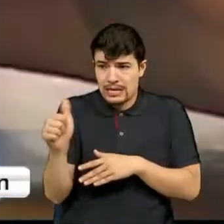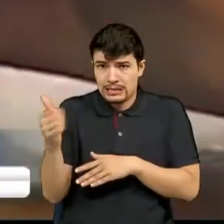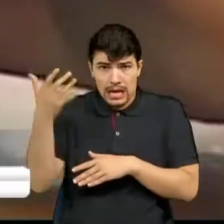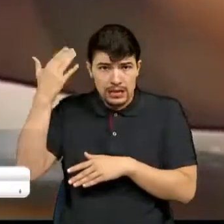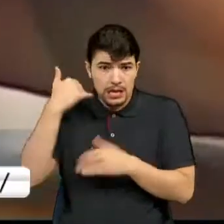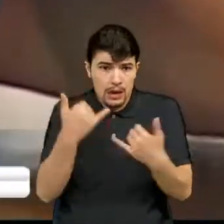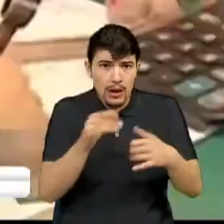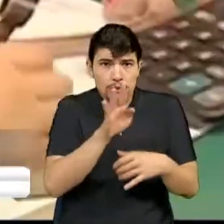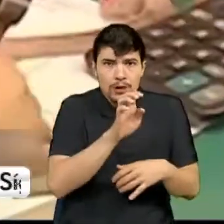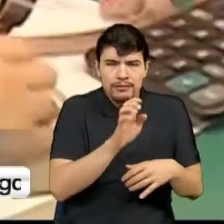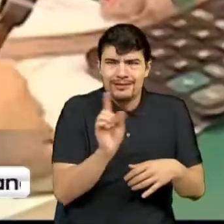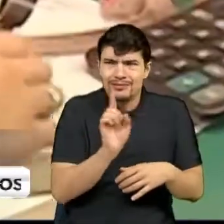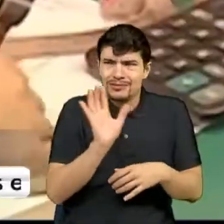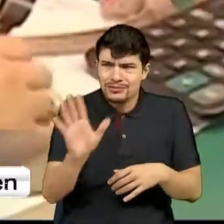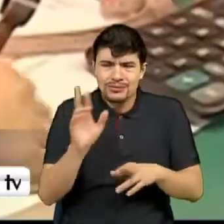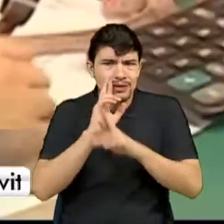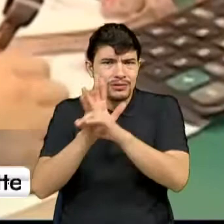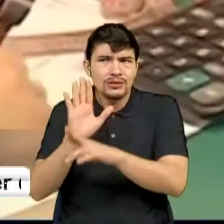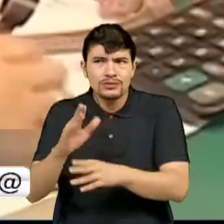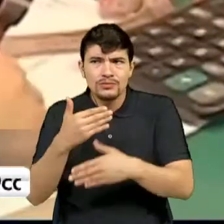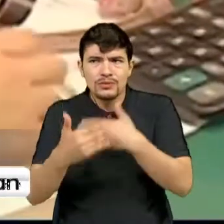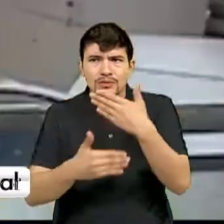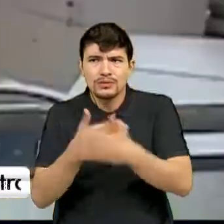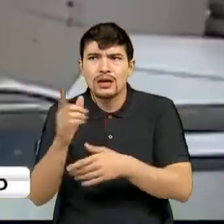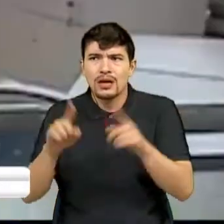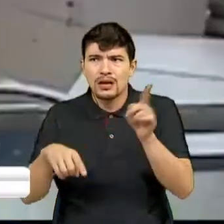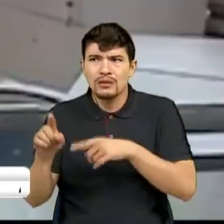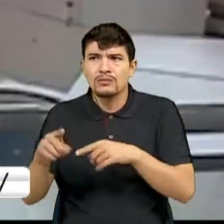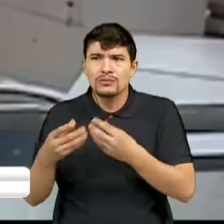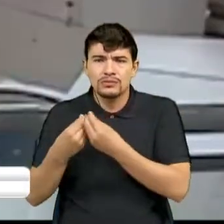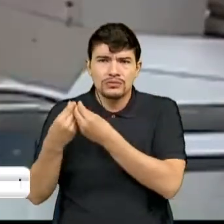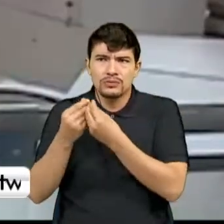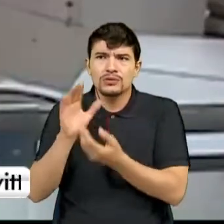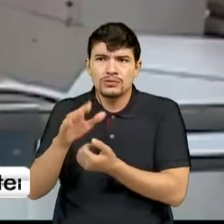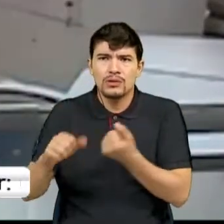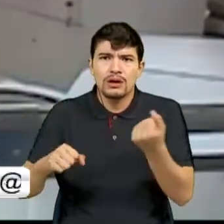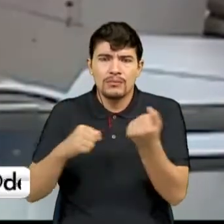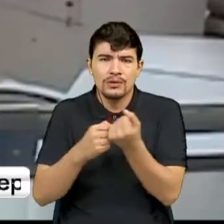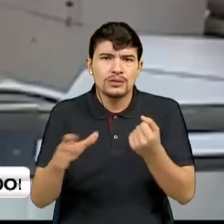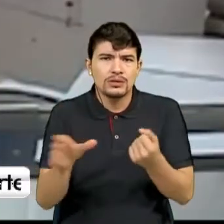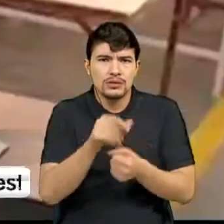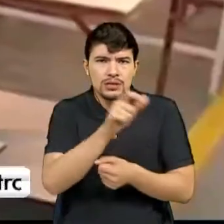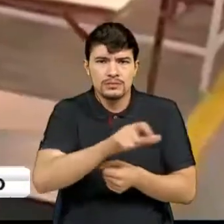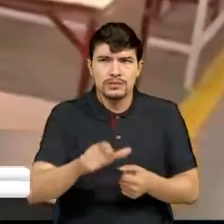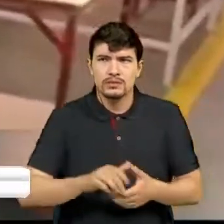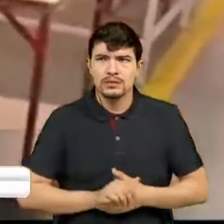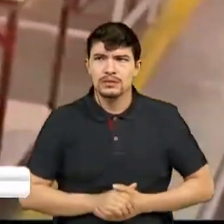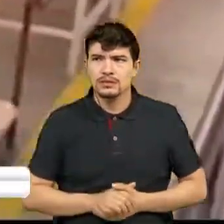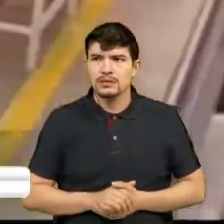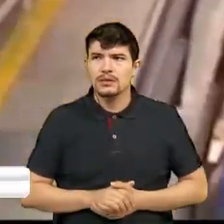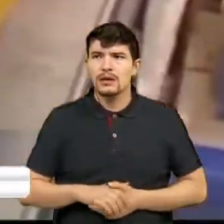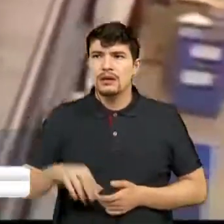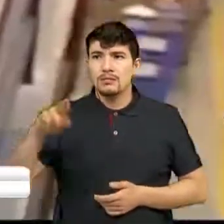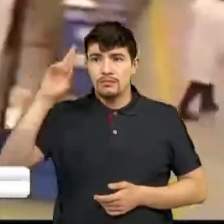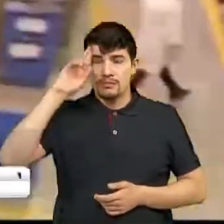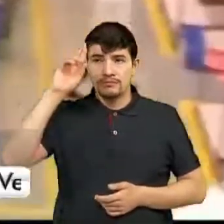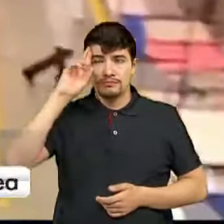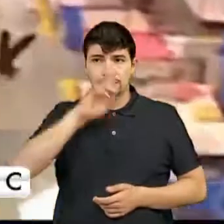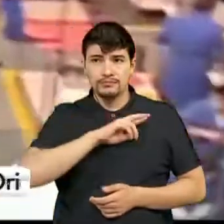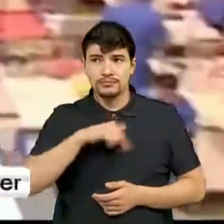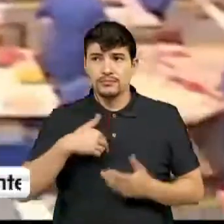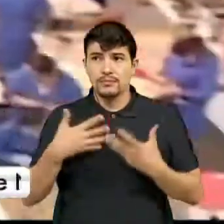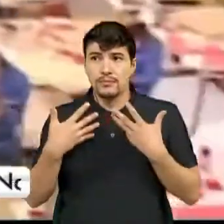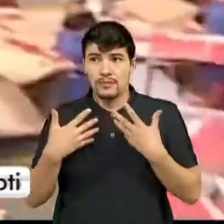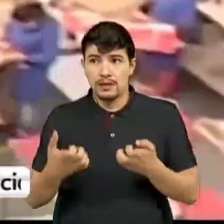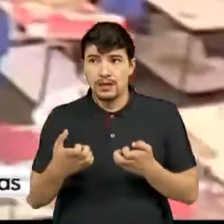embargo, valoran este proceso por el aporte de algunos congresistas a favor de los trabajadores. Por eso creemos que así